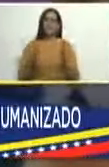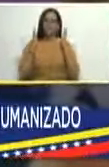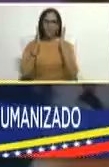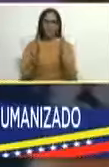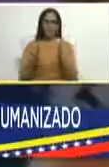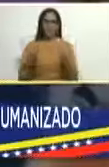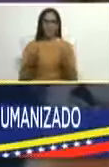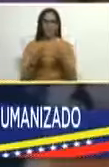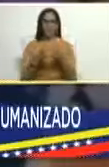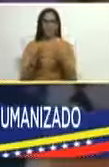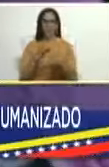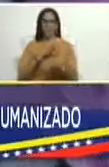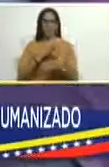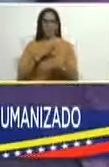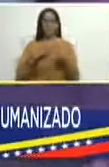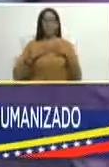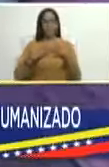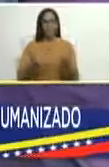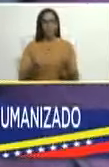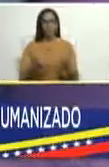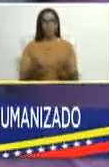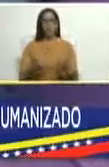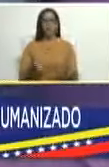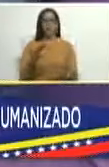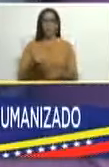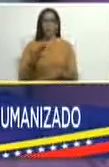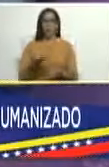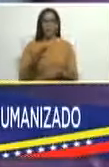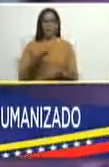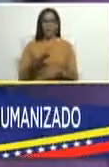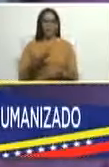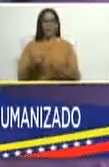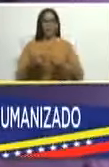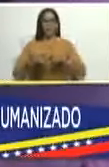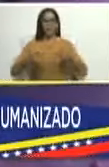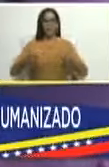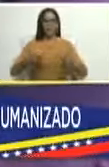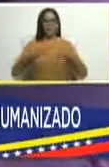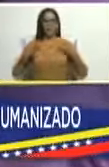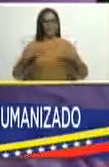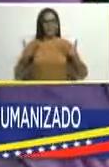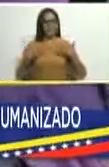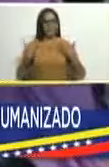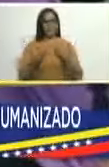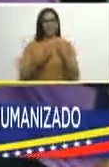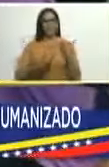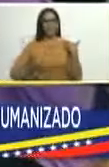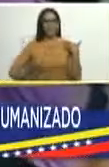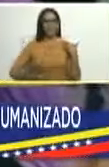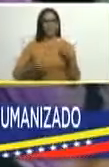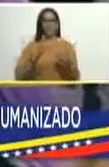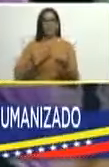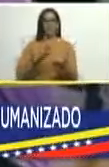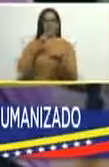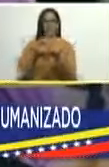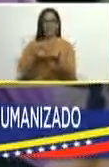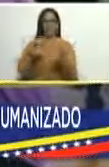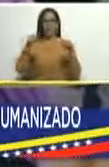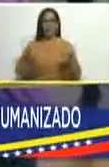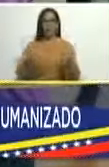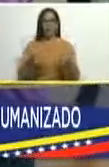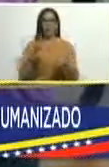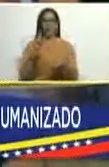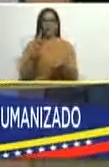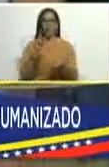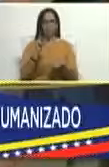sector salud, que también es muy importante. De verdad que me llena de mucha satisfacción, presidente, el estar aquí hoy por